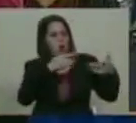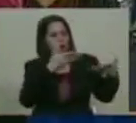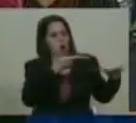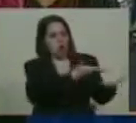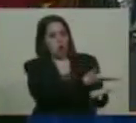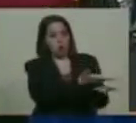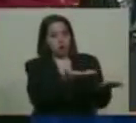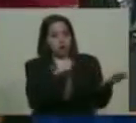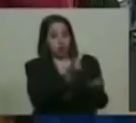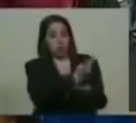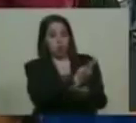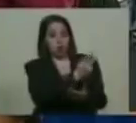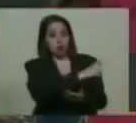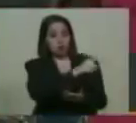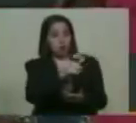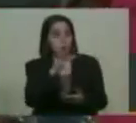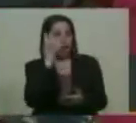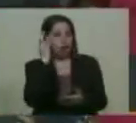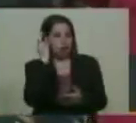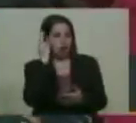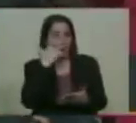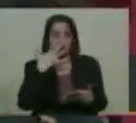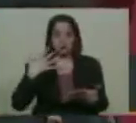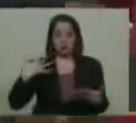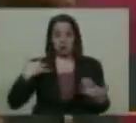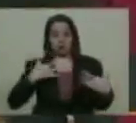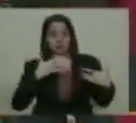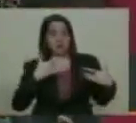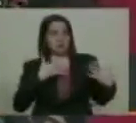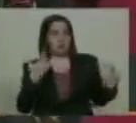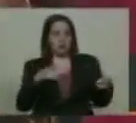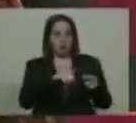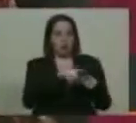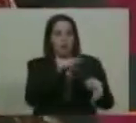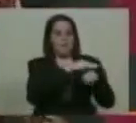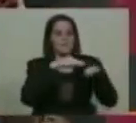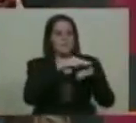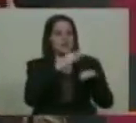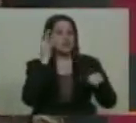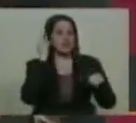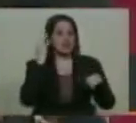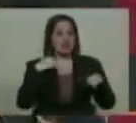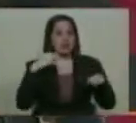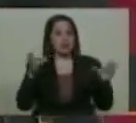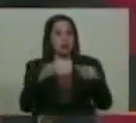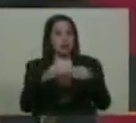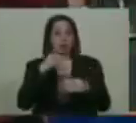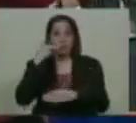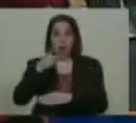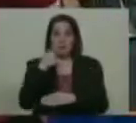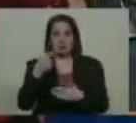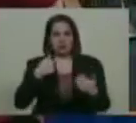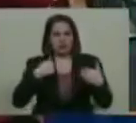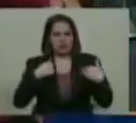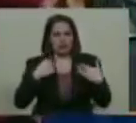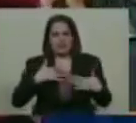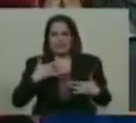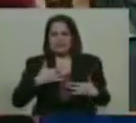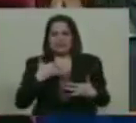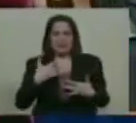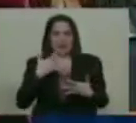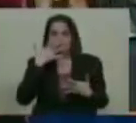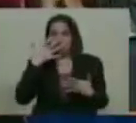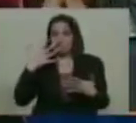estas dos proletarias como ministras de mi gabinete. Eso es un orgullo,